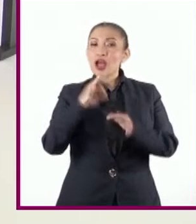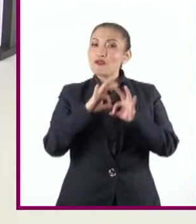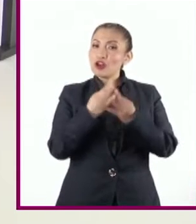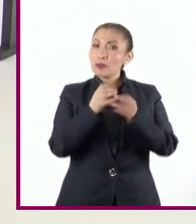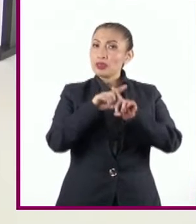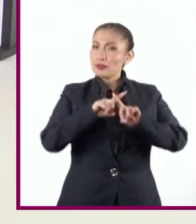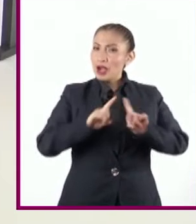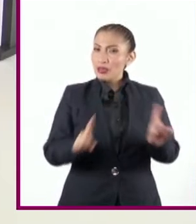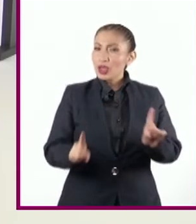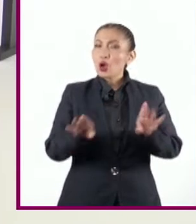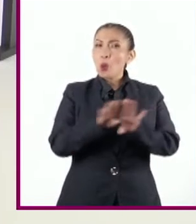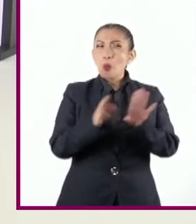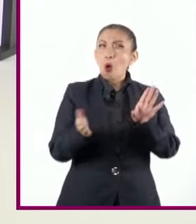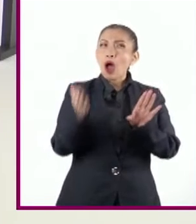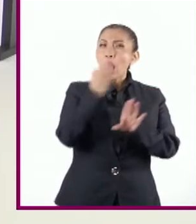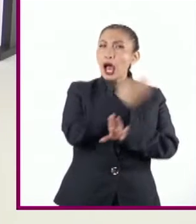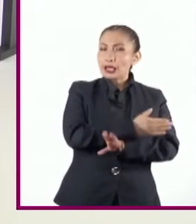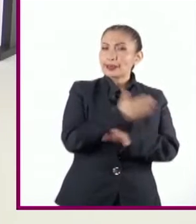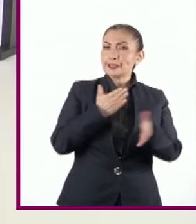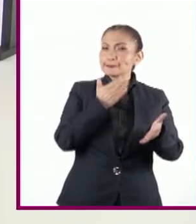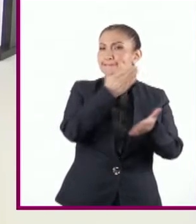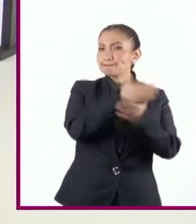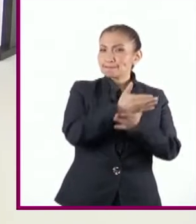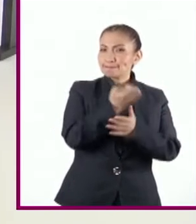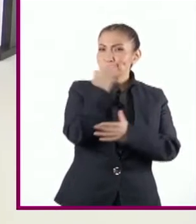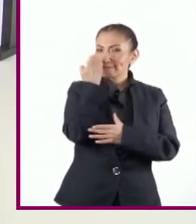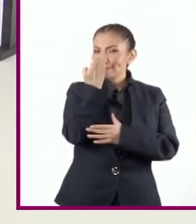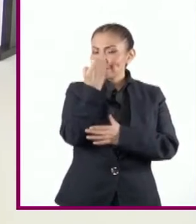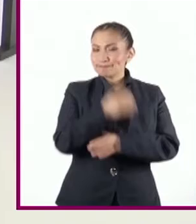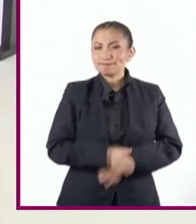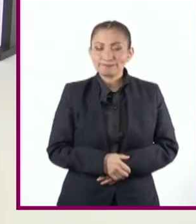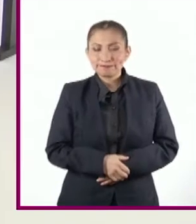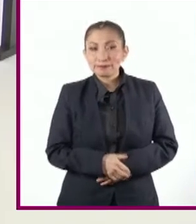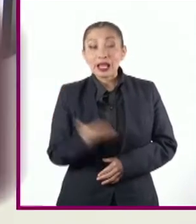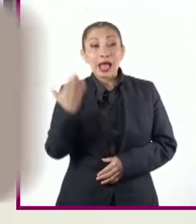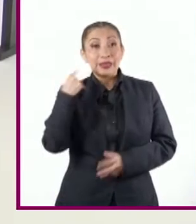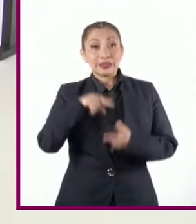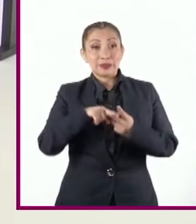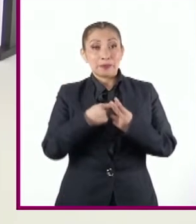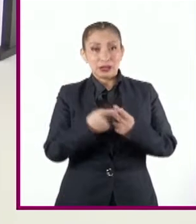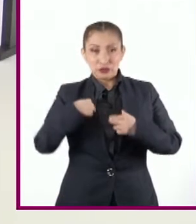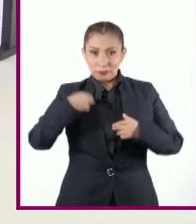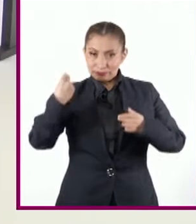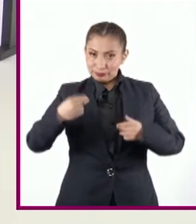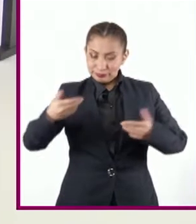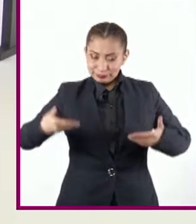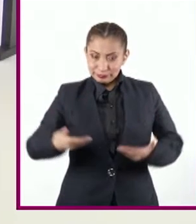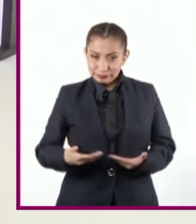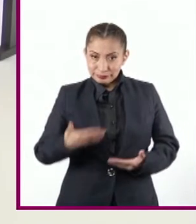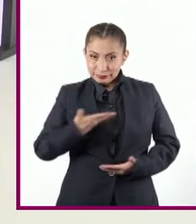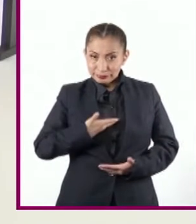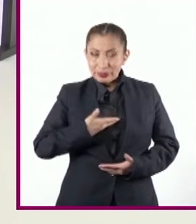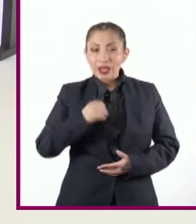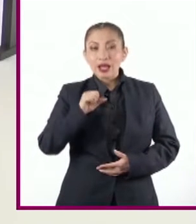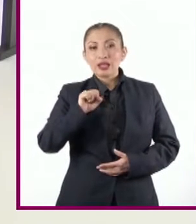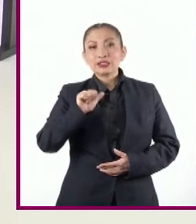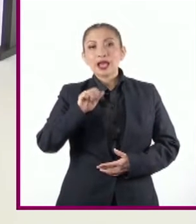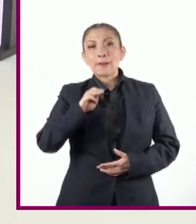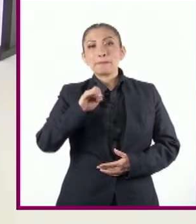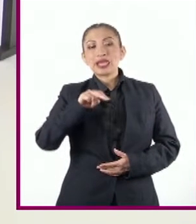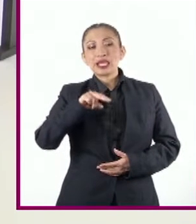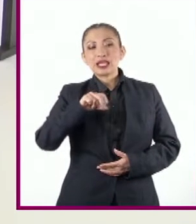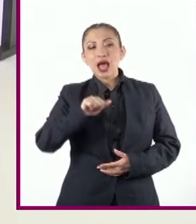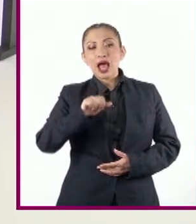manera distinta a como lo hacemos cuando vamos a la escuela. Antes de empezar, me presento. Mi nombre es Sabina